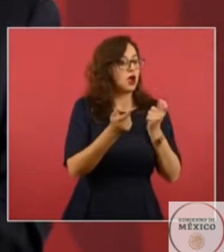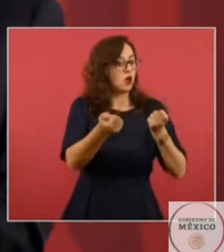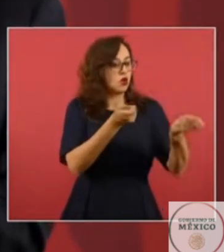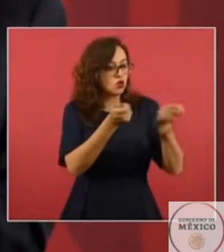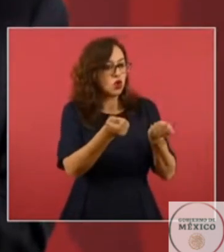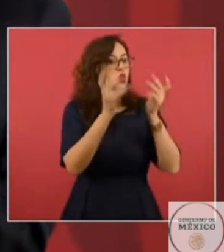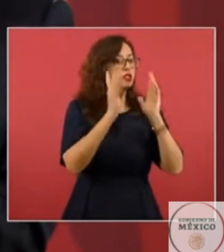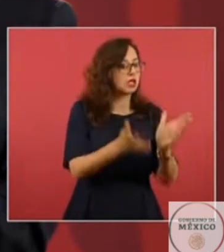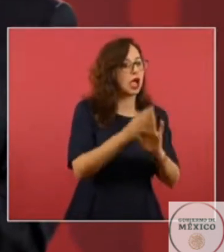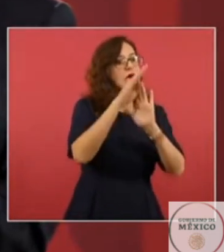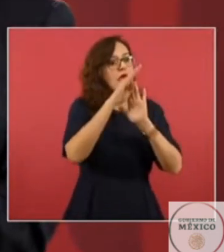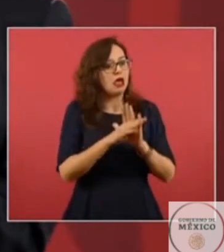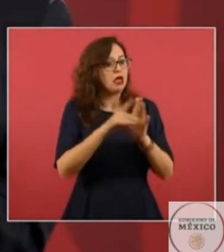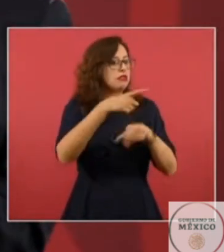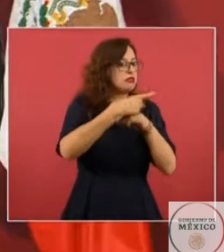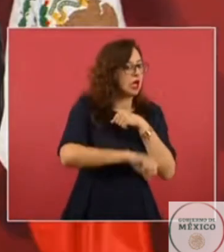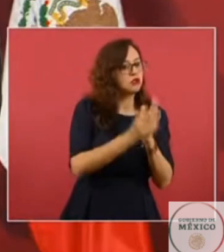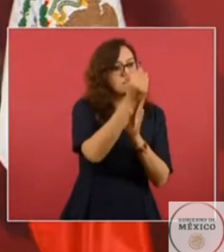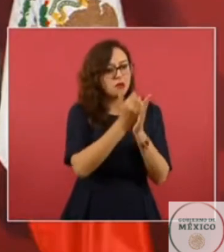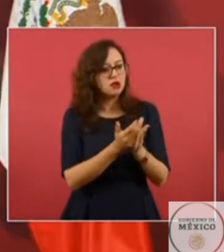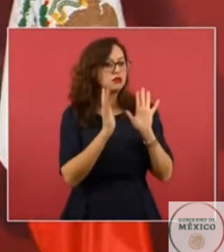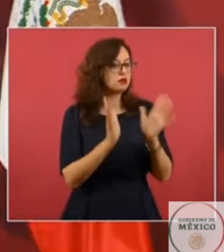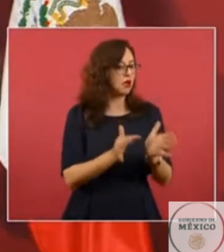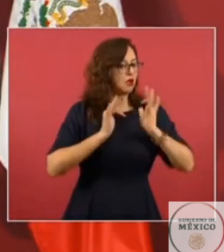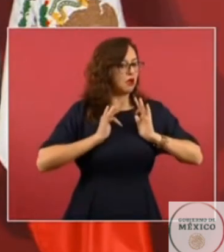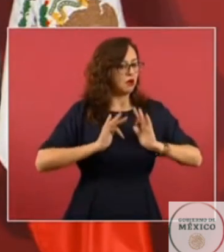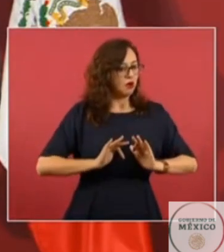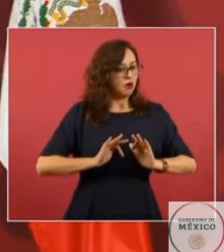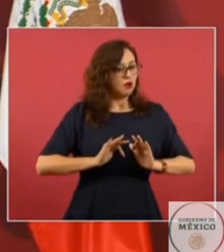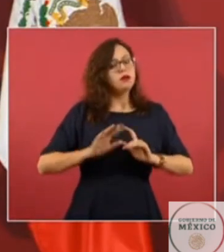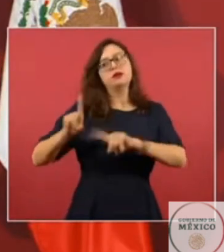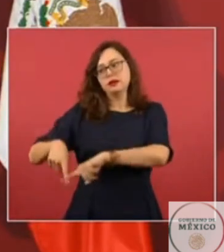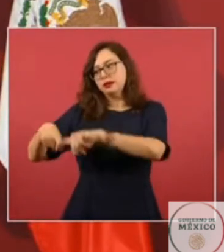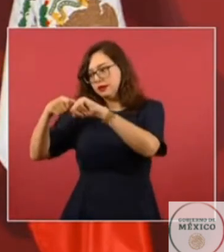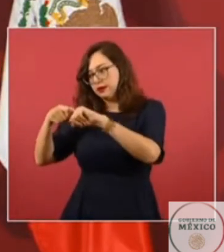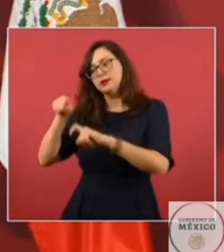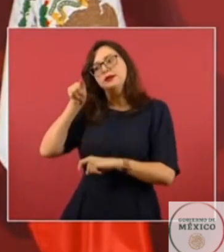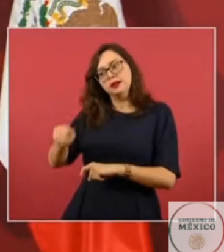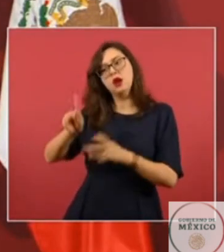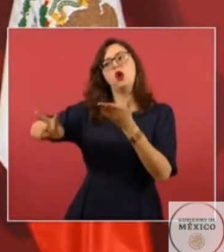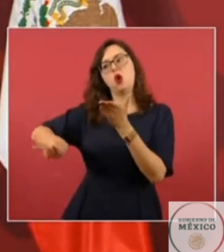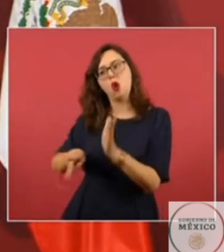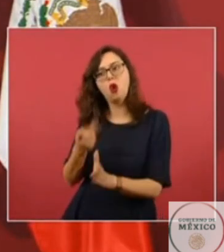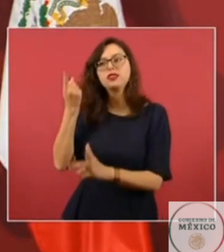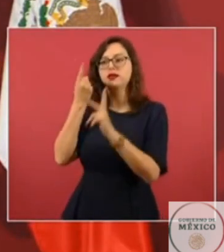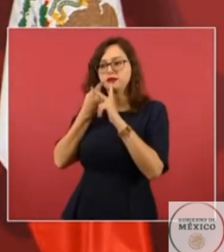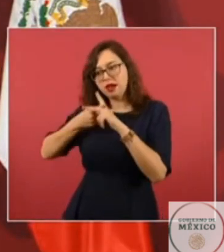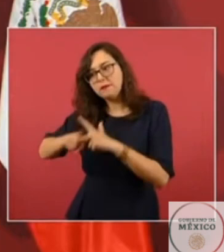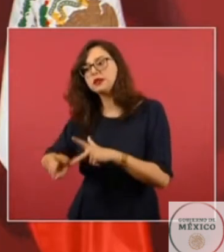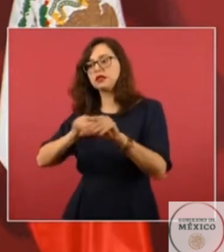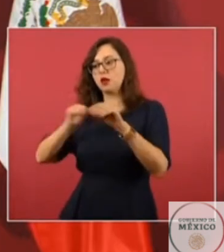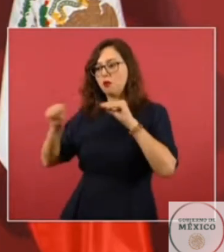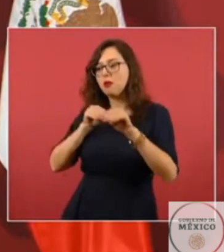ese proyecto. Pero me acuerdo que cuando iniciamos, les comentaba yo que hay 3 hospitales del